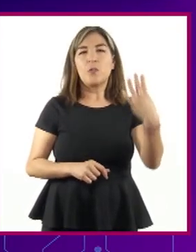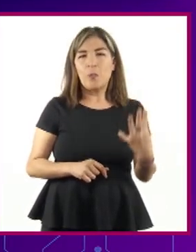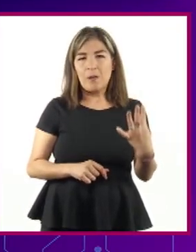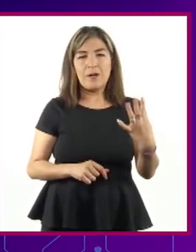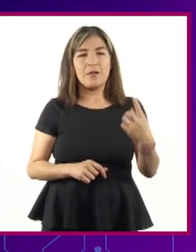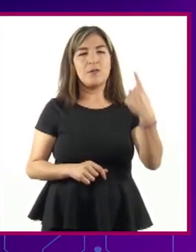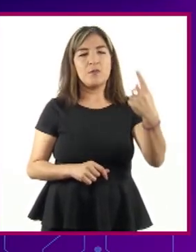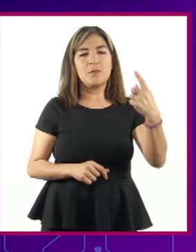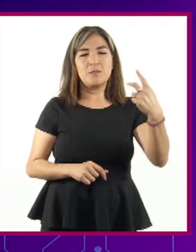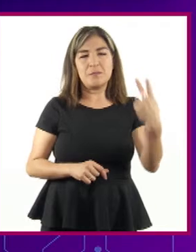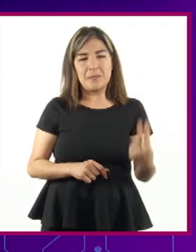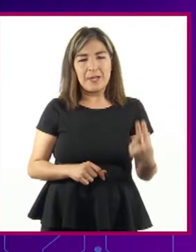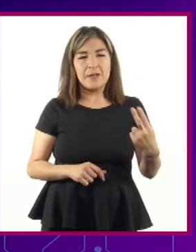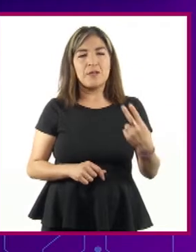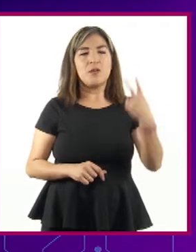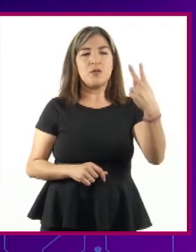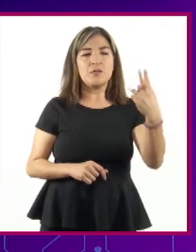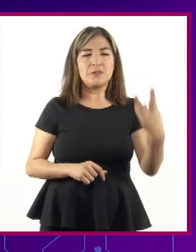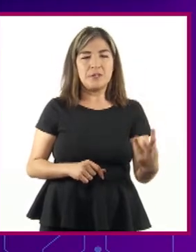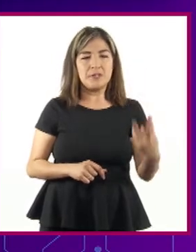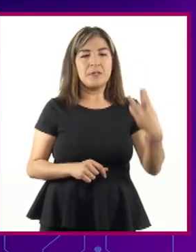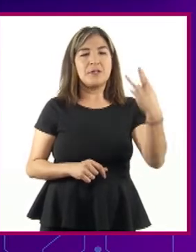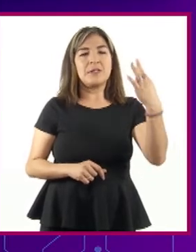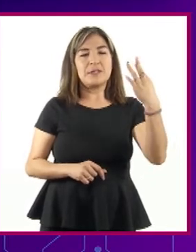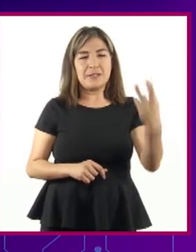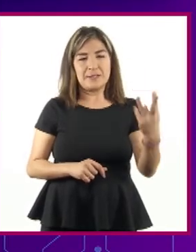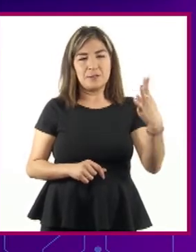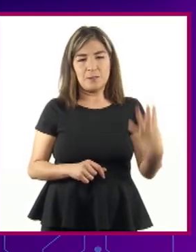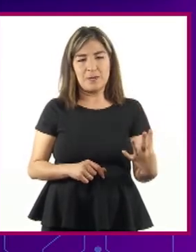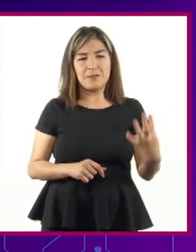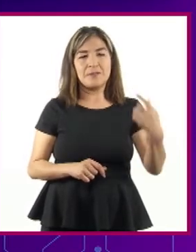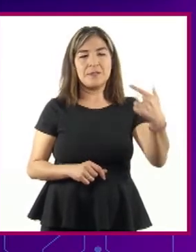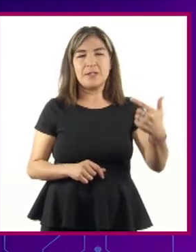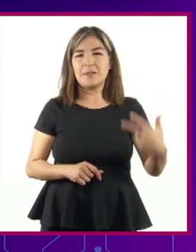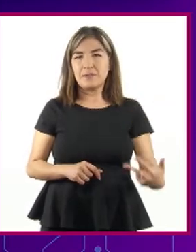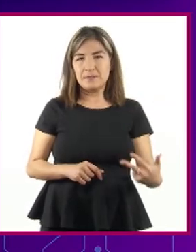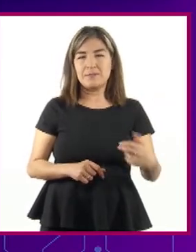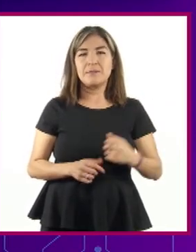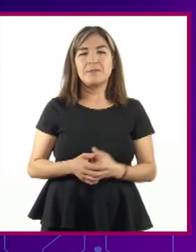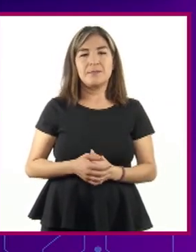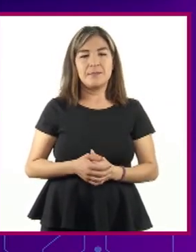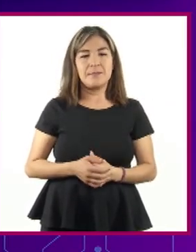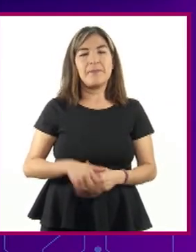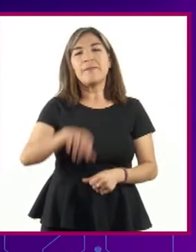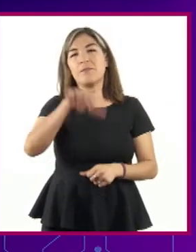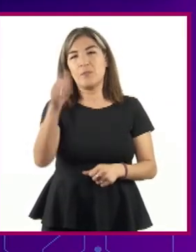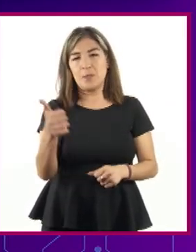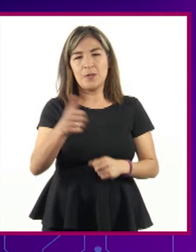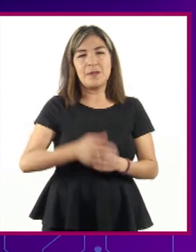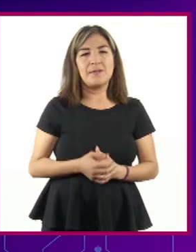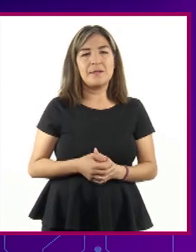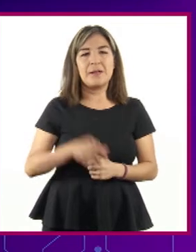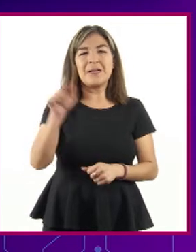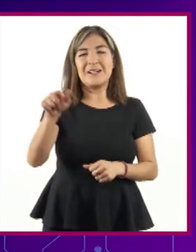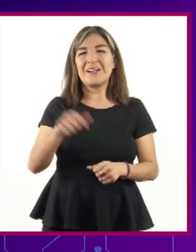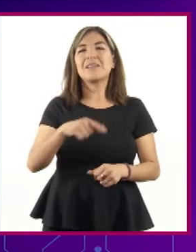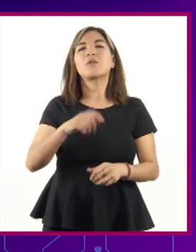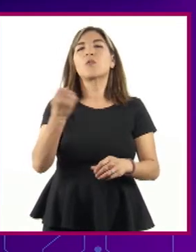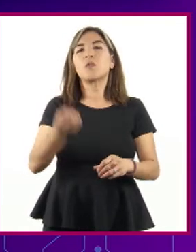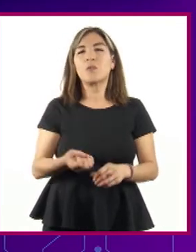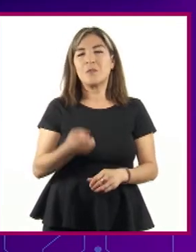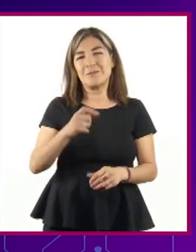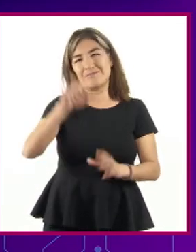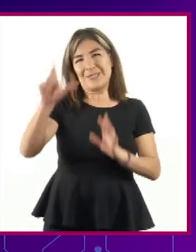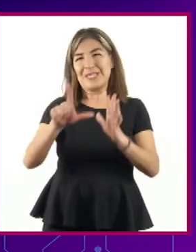cuarto, un medio, 2/3, 3/4 y 7/8. Mientras que la columna de la derecha,